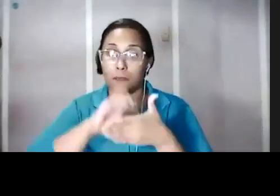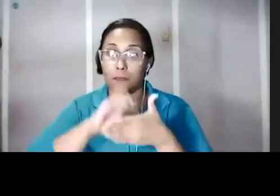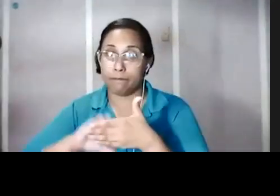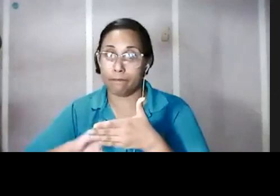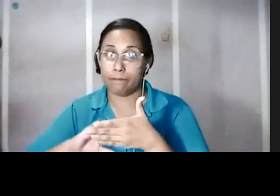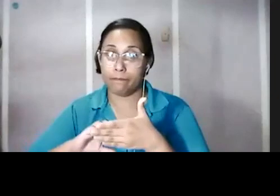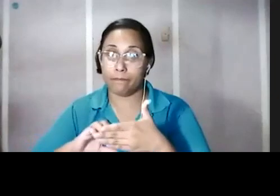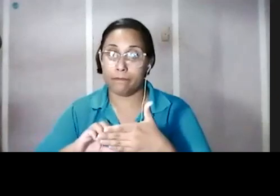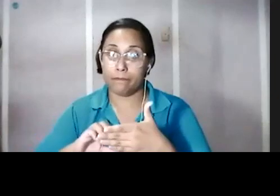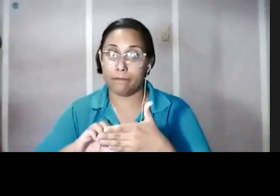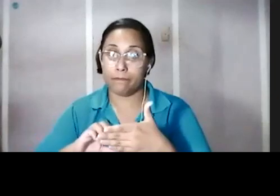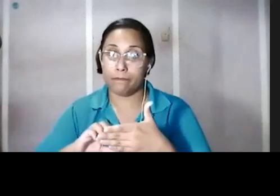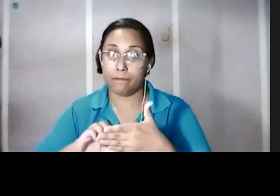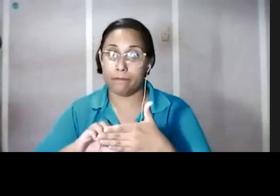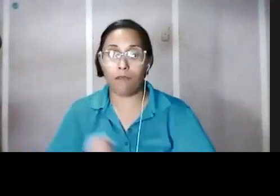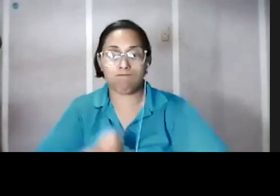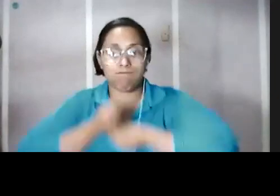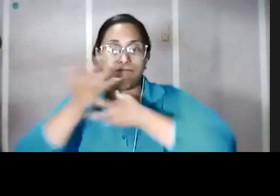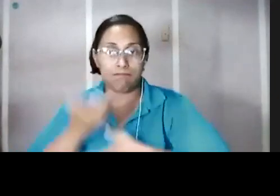espontaneidad. Yo encontré